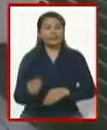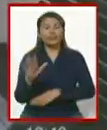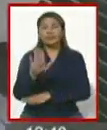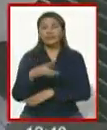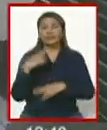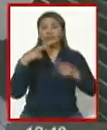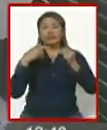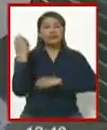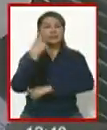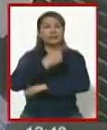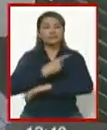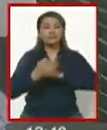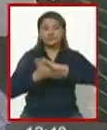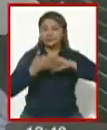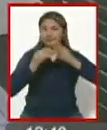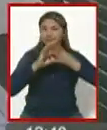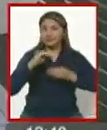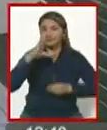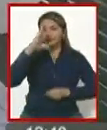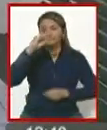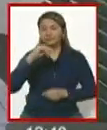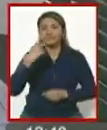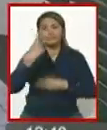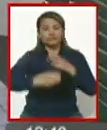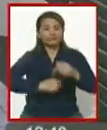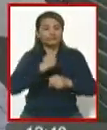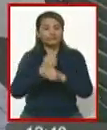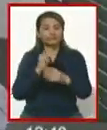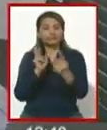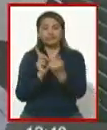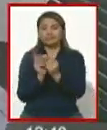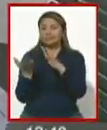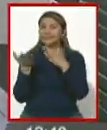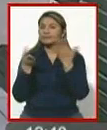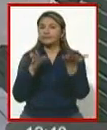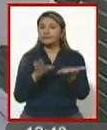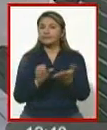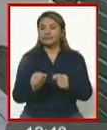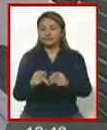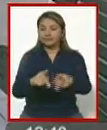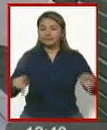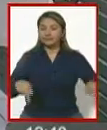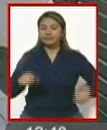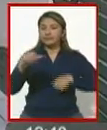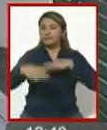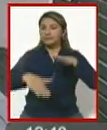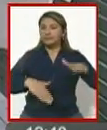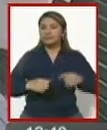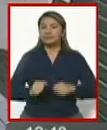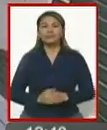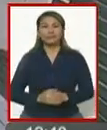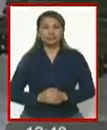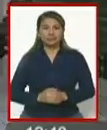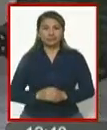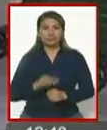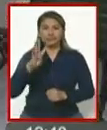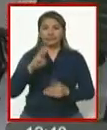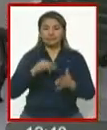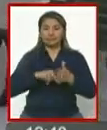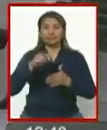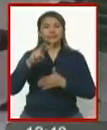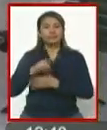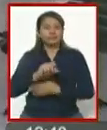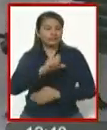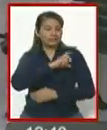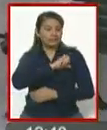esta tarde en Noticieros al Día le vamos a contar que un menor de 2 años fue encontrado sin vida en la piscina de un condominio ubicado por la zona de la 4 de noviembre.